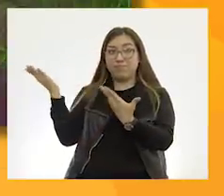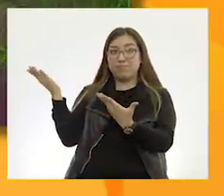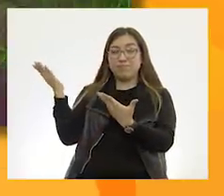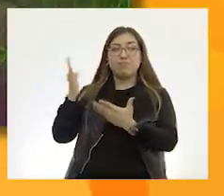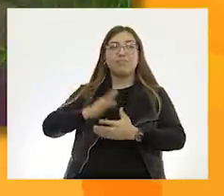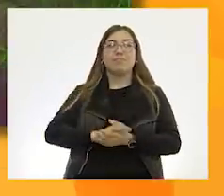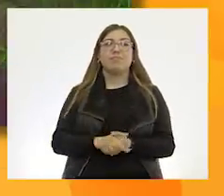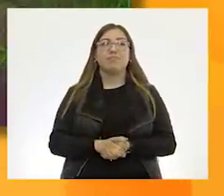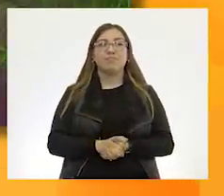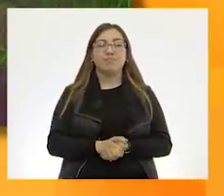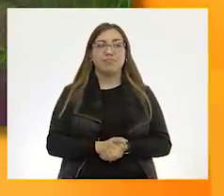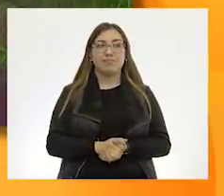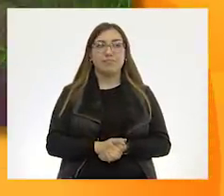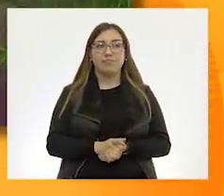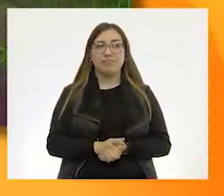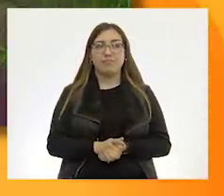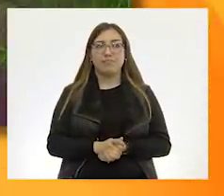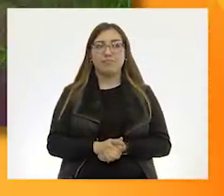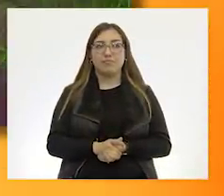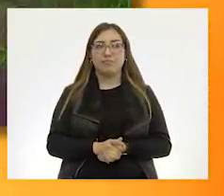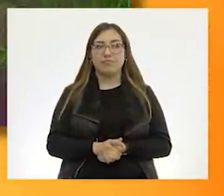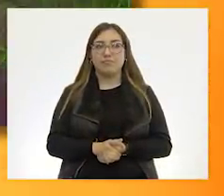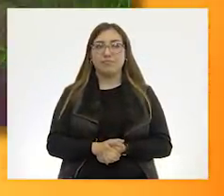Bla, bla, bla.